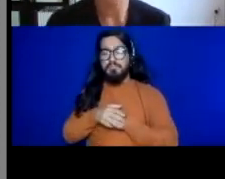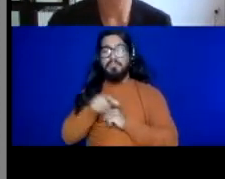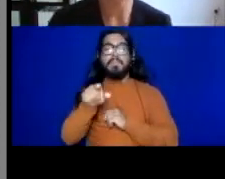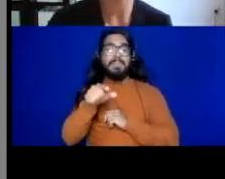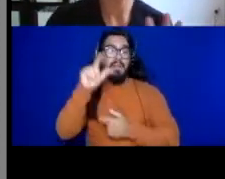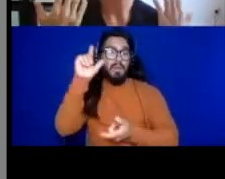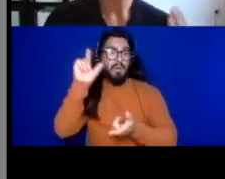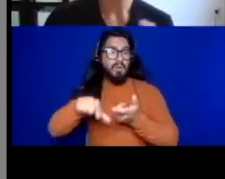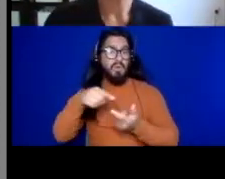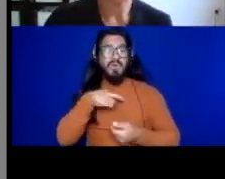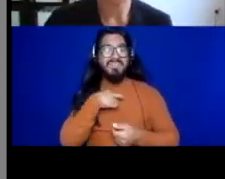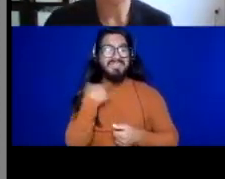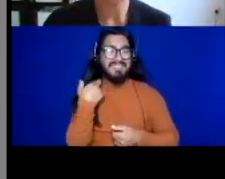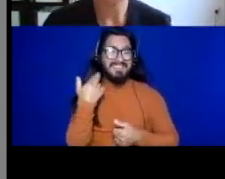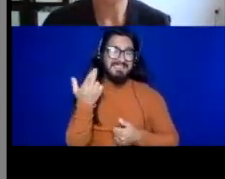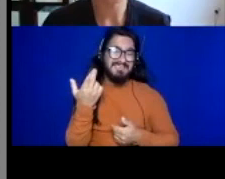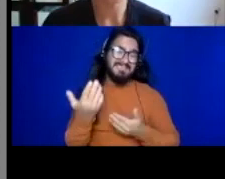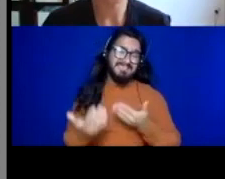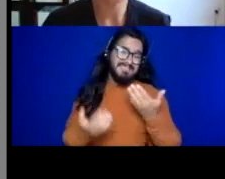riesgo.